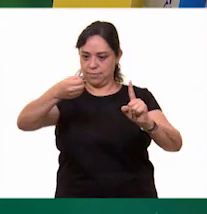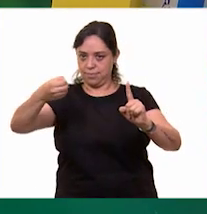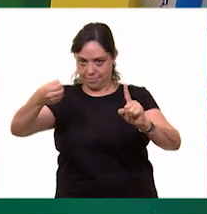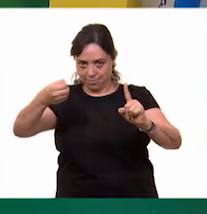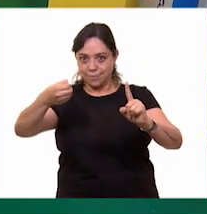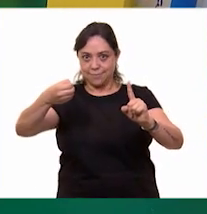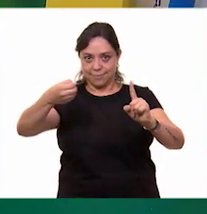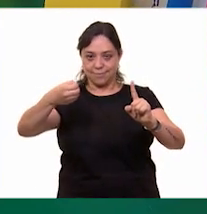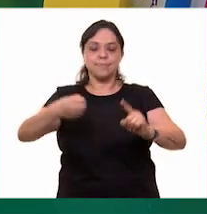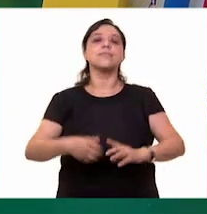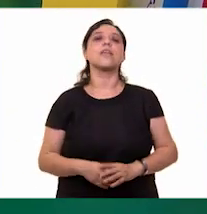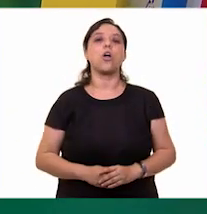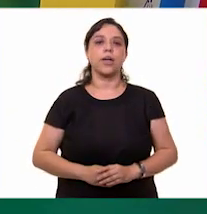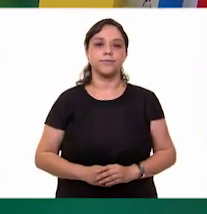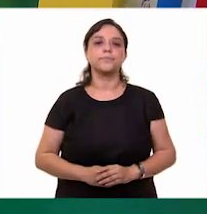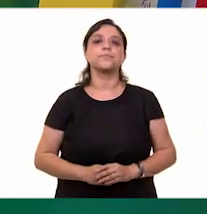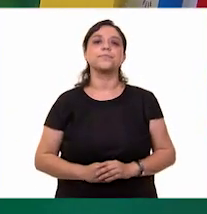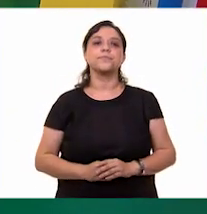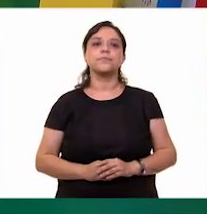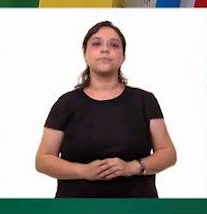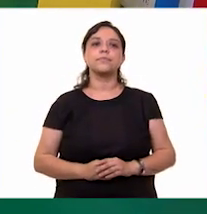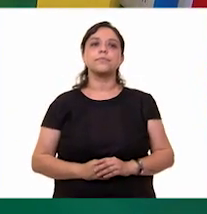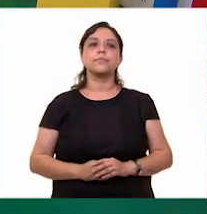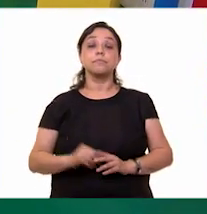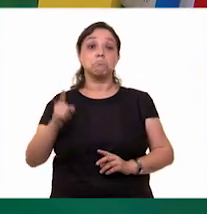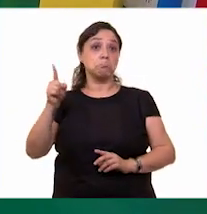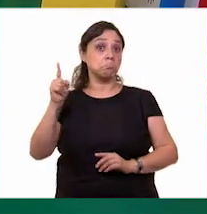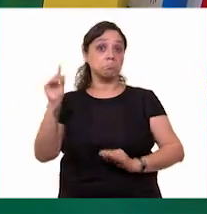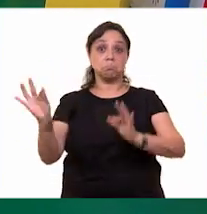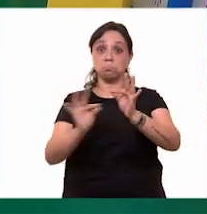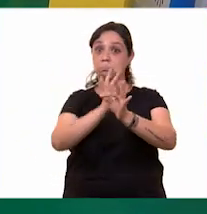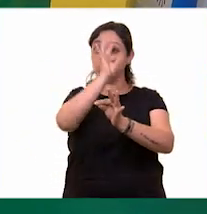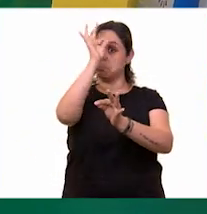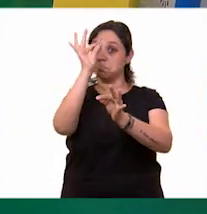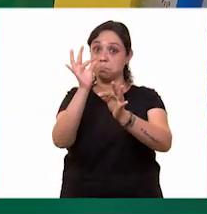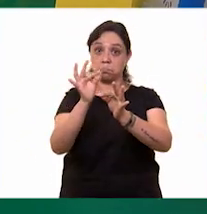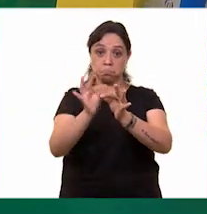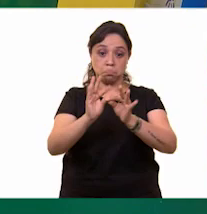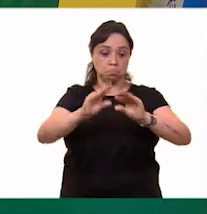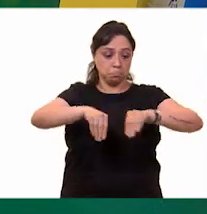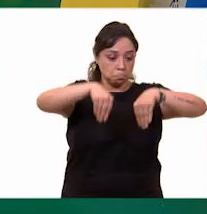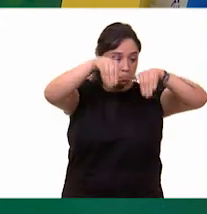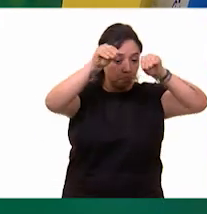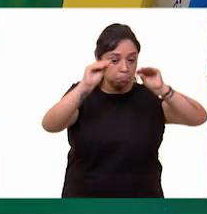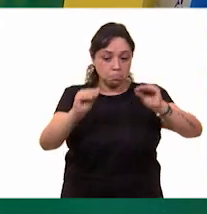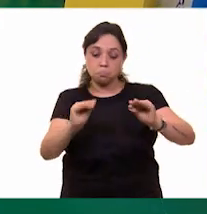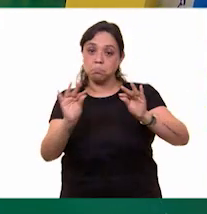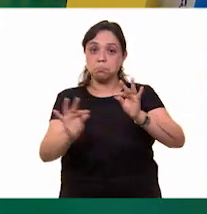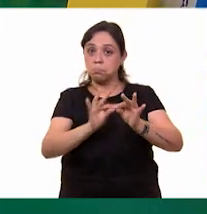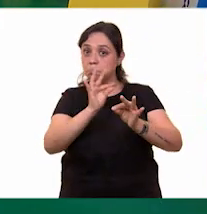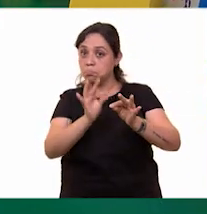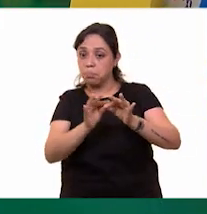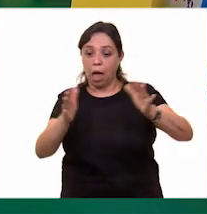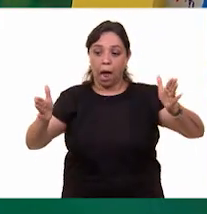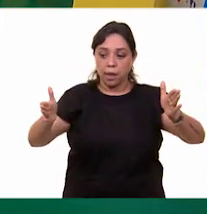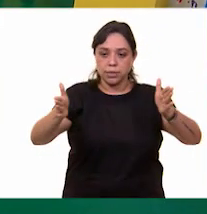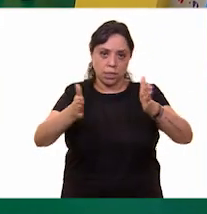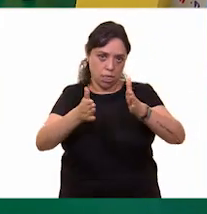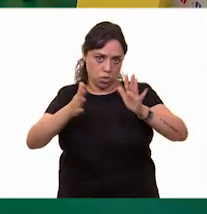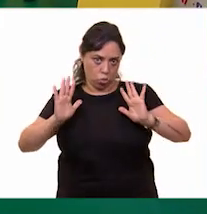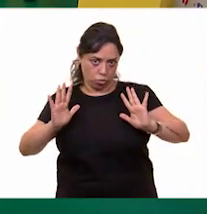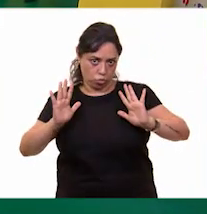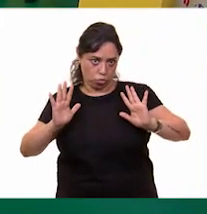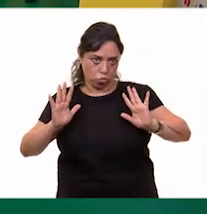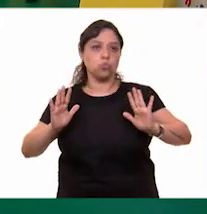Y bueno, Oscar, ya con esto terminamos nuestros manteles grandes y pequeños. Ahora nos